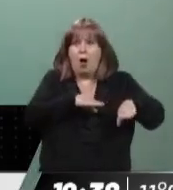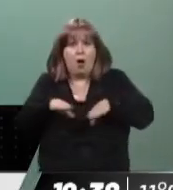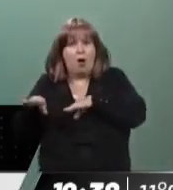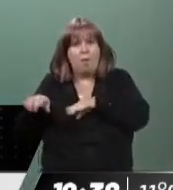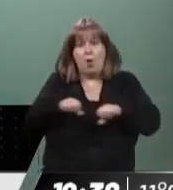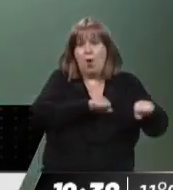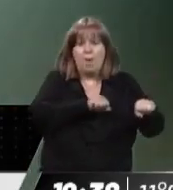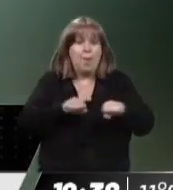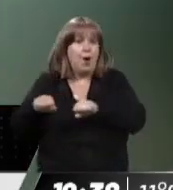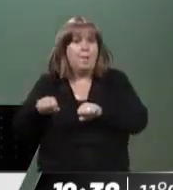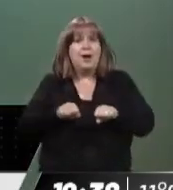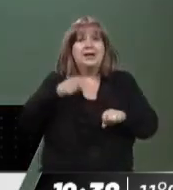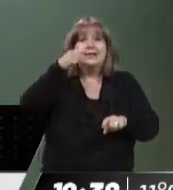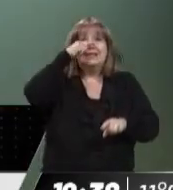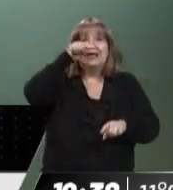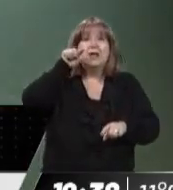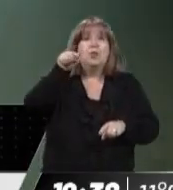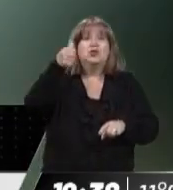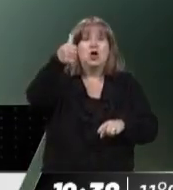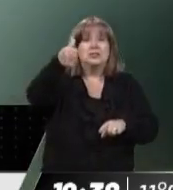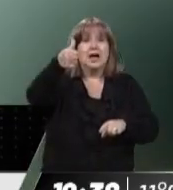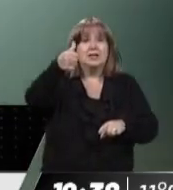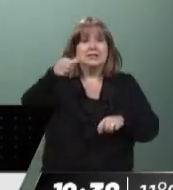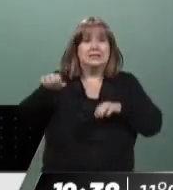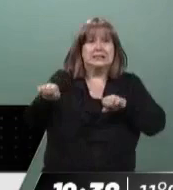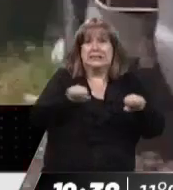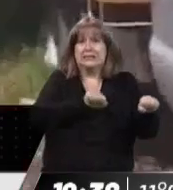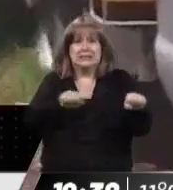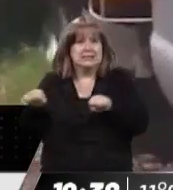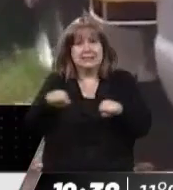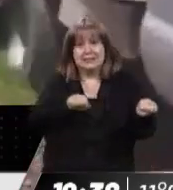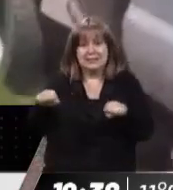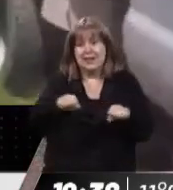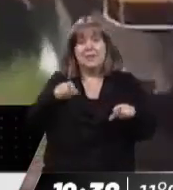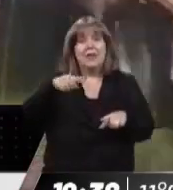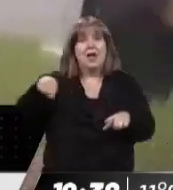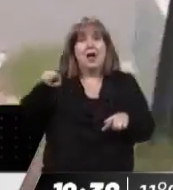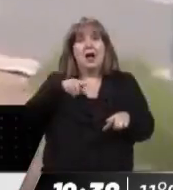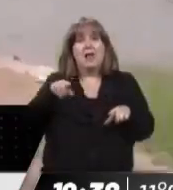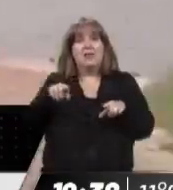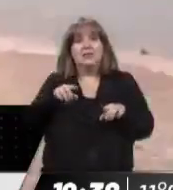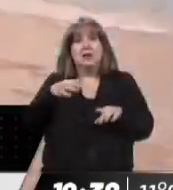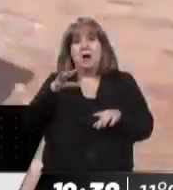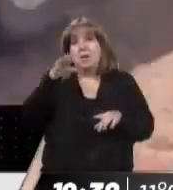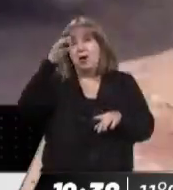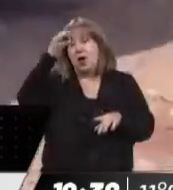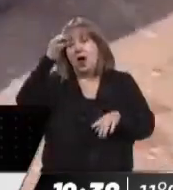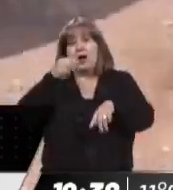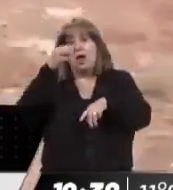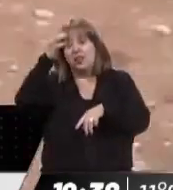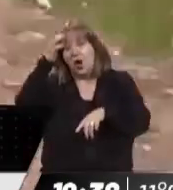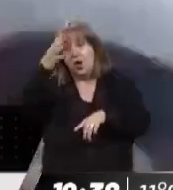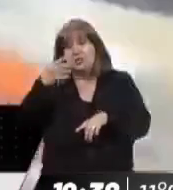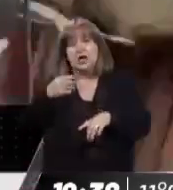enorme intensidad en este caso 7.6 Exacto bueno y por esta razón cerca bueno de 1219 horas